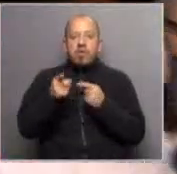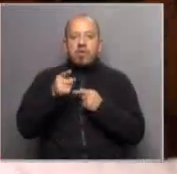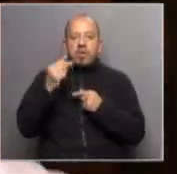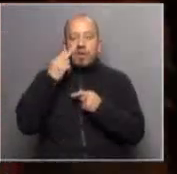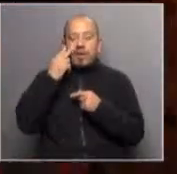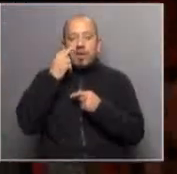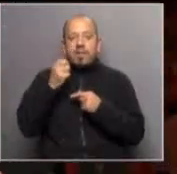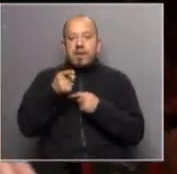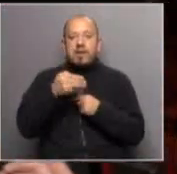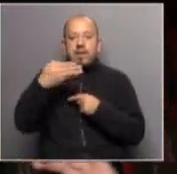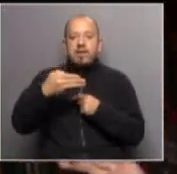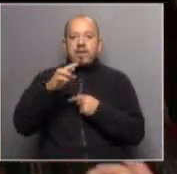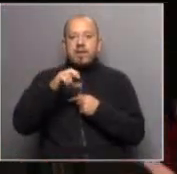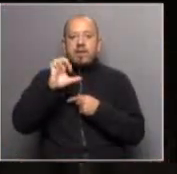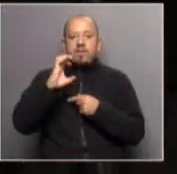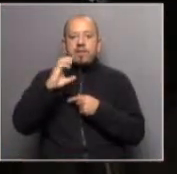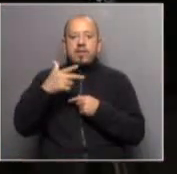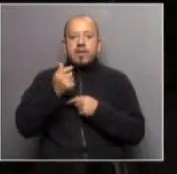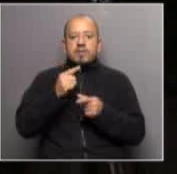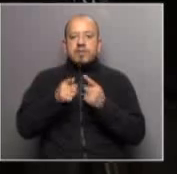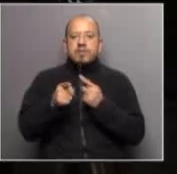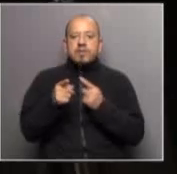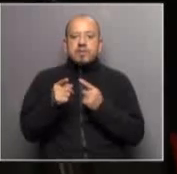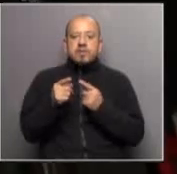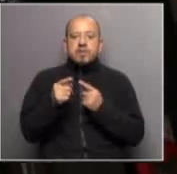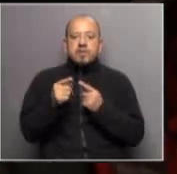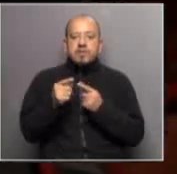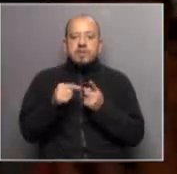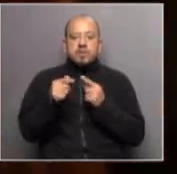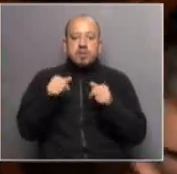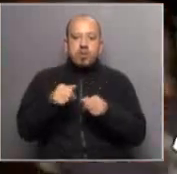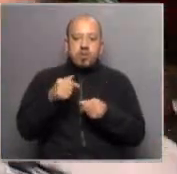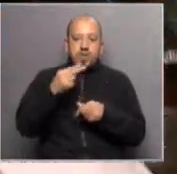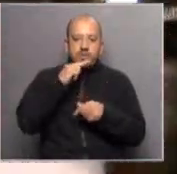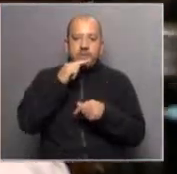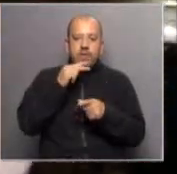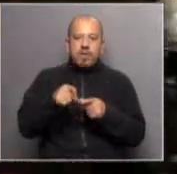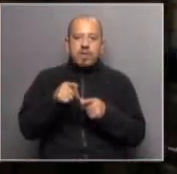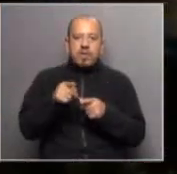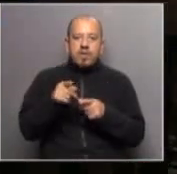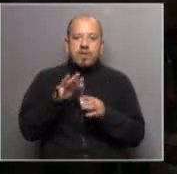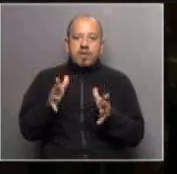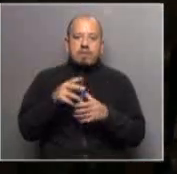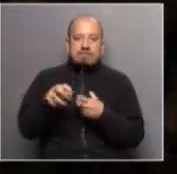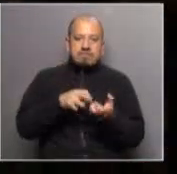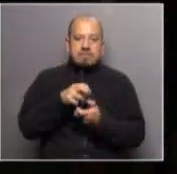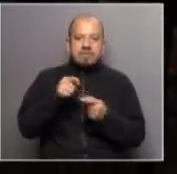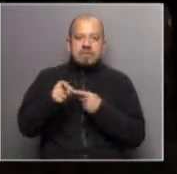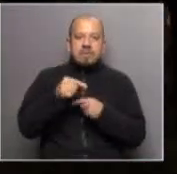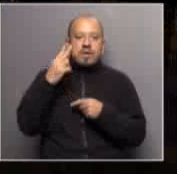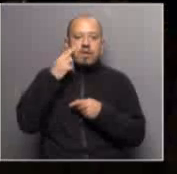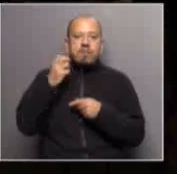Brecha. Ubiquémonos, que hay un orden, tienen las cosas, tampoco que sea viernes quiere decir que esto pueda ser el relajo total. Bar